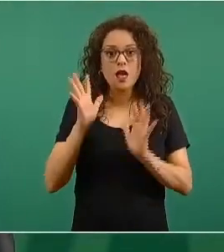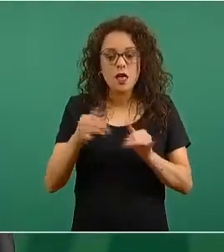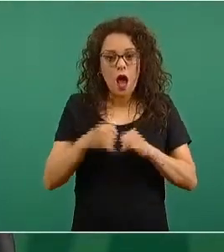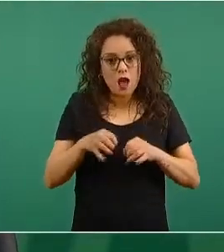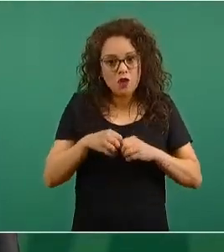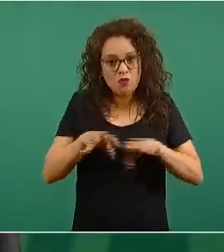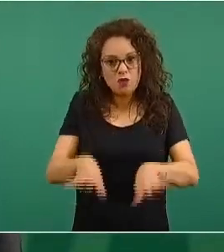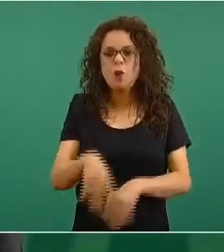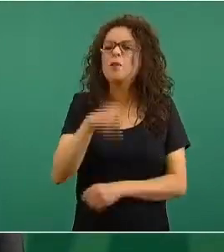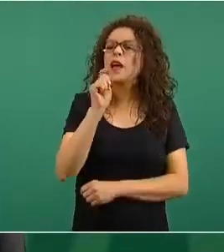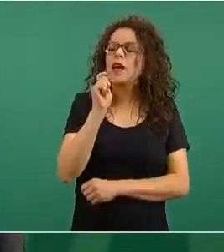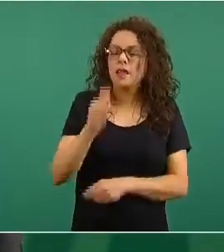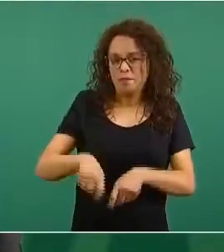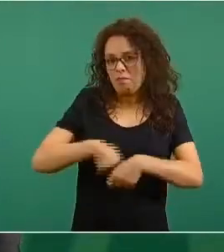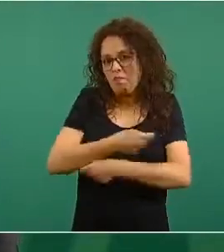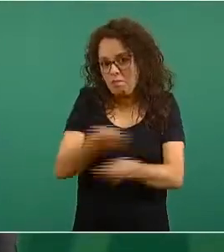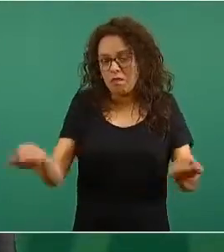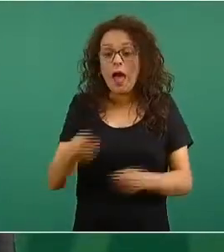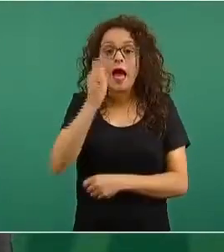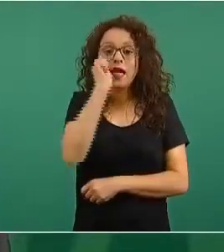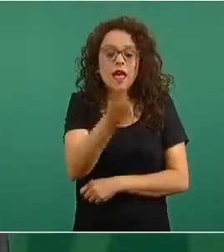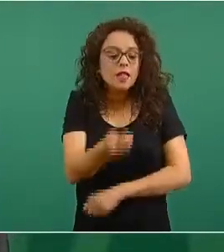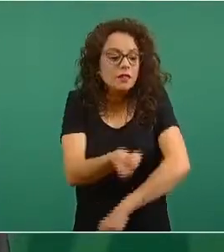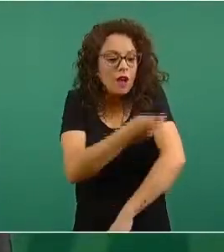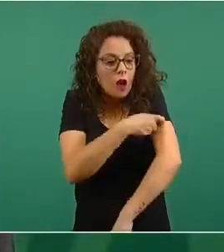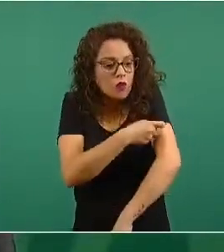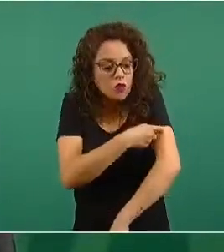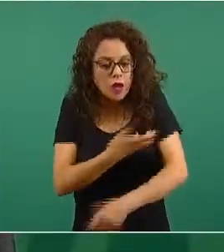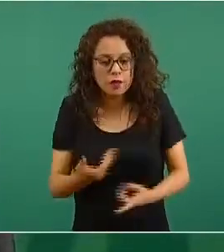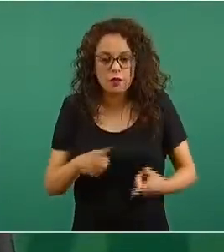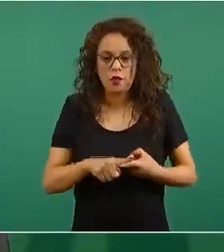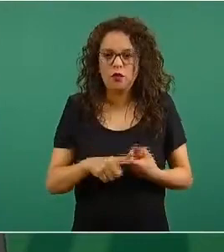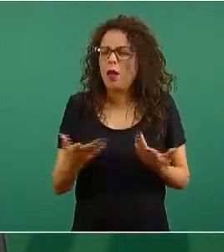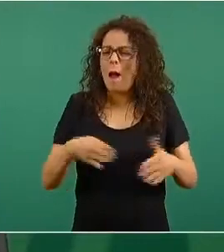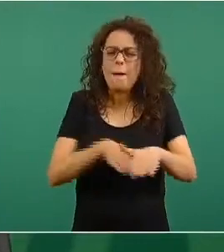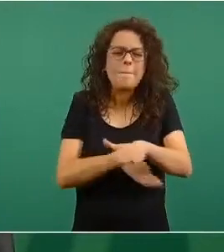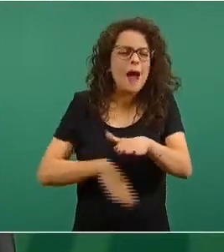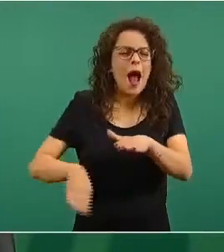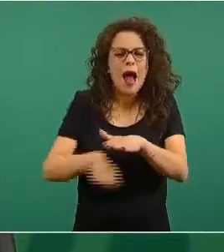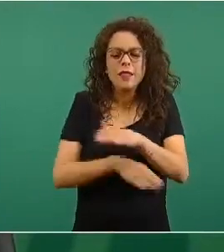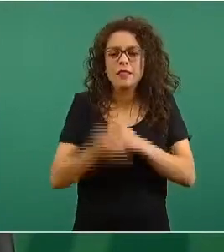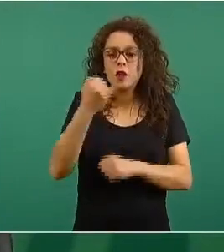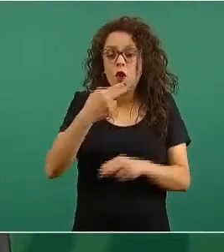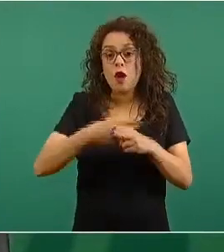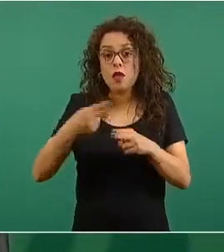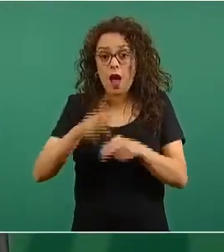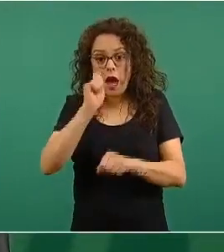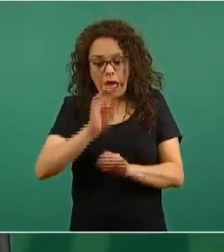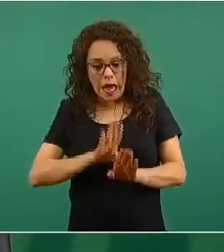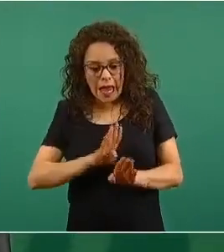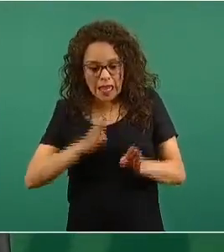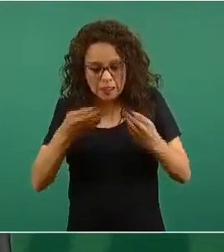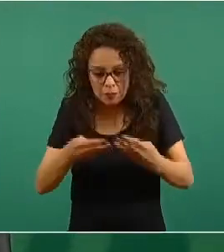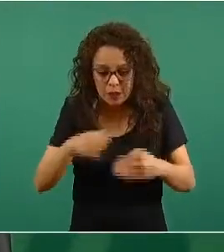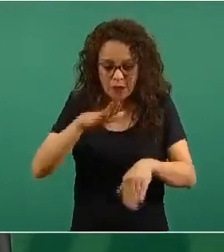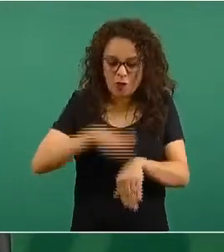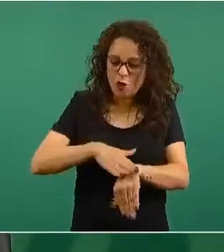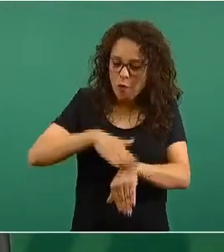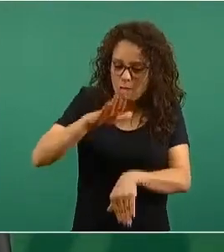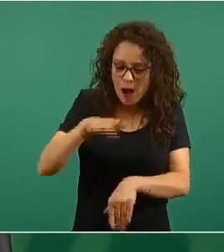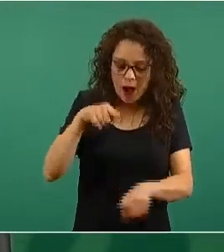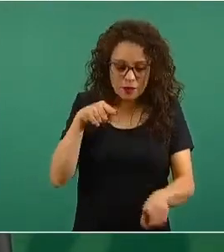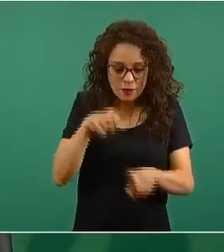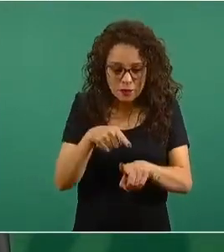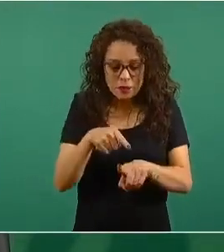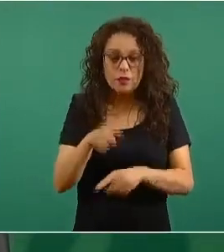es la vacunación, desde cuestiones básicas hasta las cuestiones específicas, sobre todo hablando que